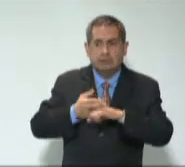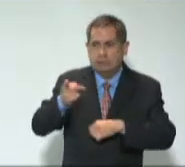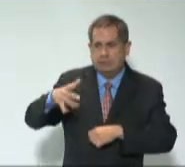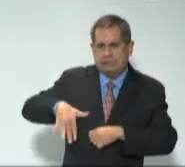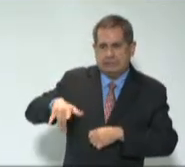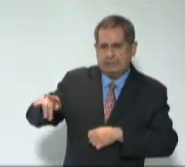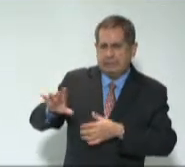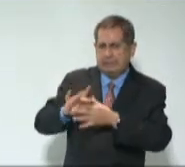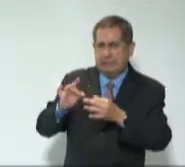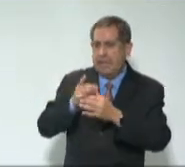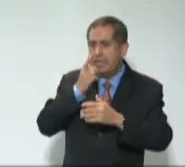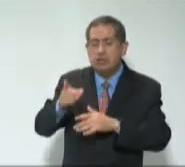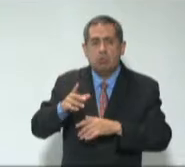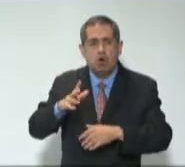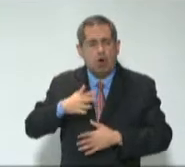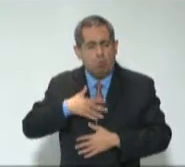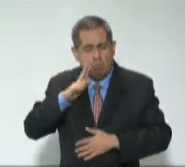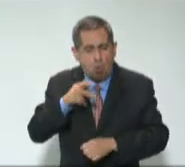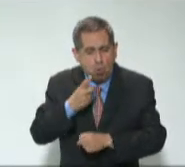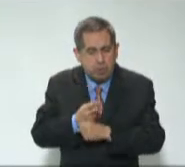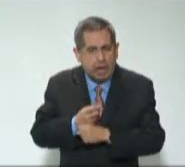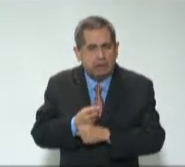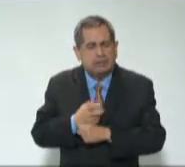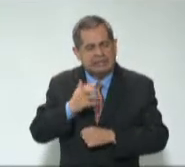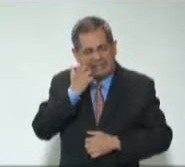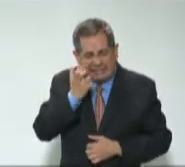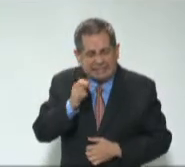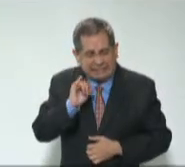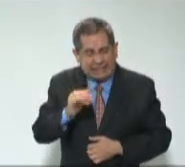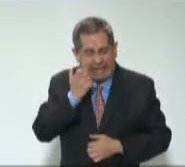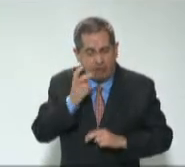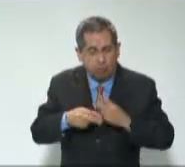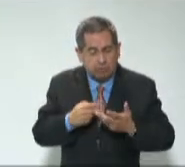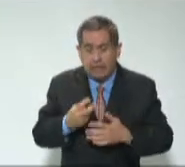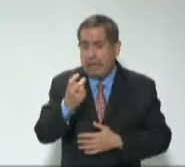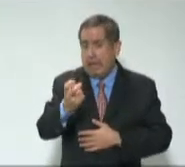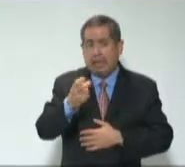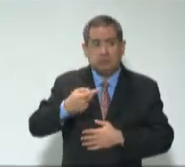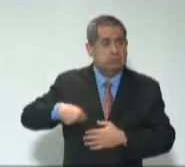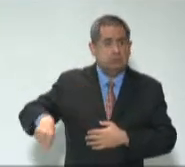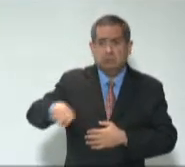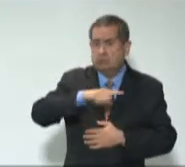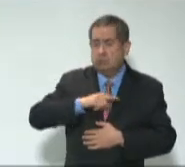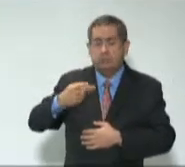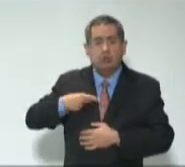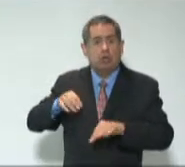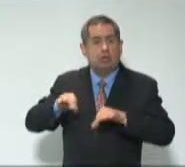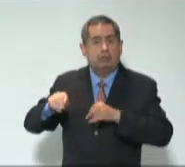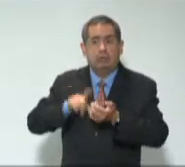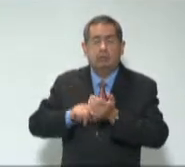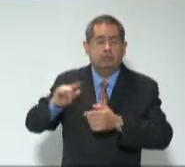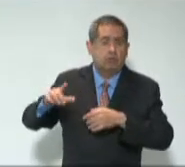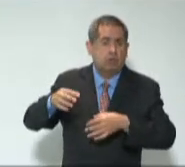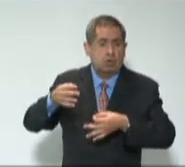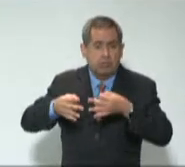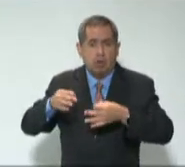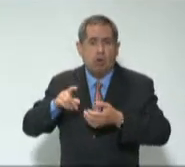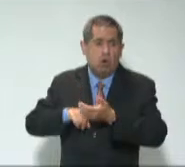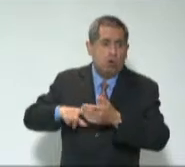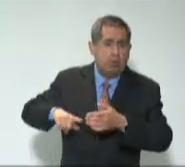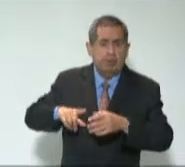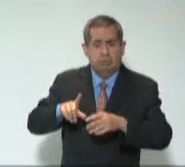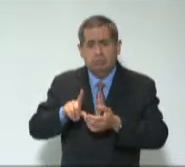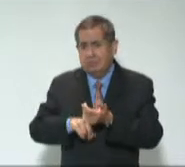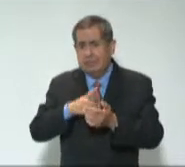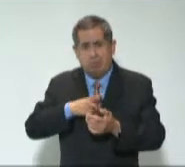participación Es sobre la voluntad y es la voluntad que tenemos que tener servidoras servidores públicos juzgadores también